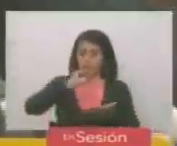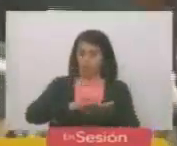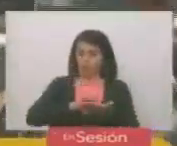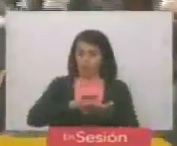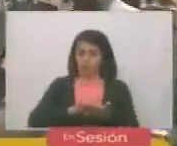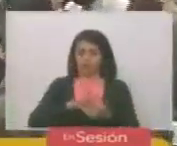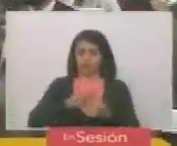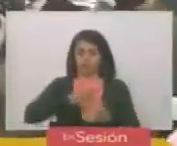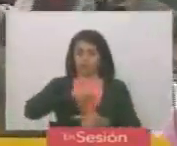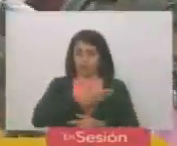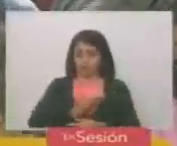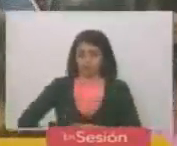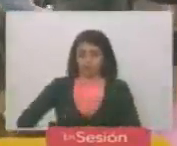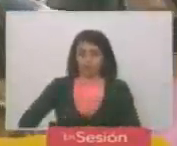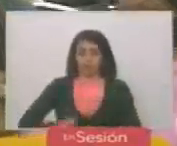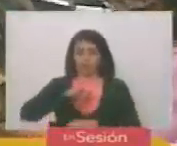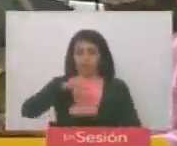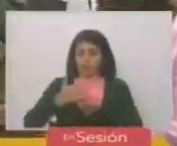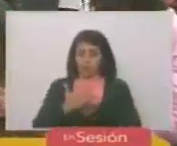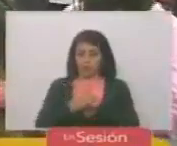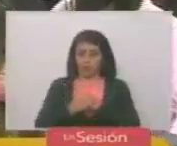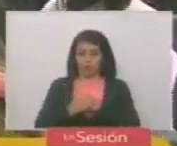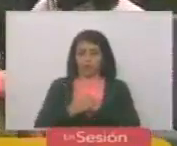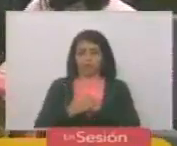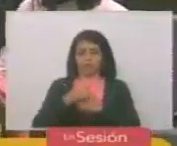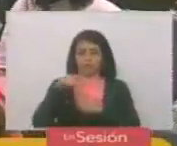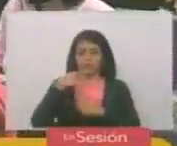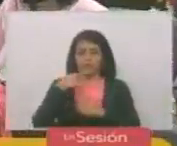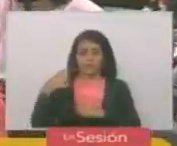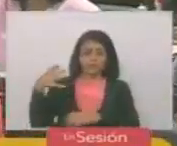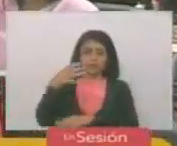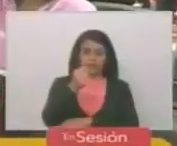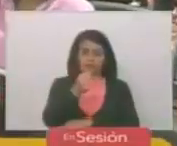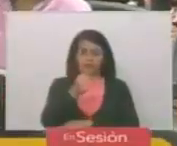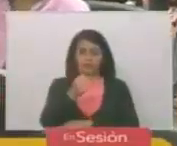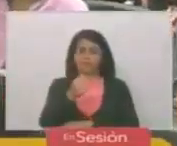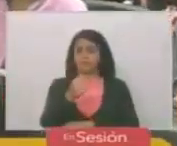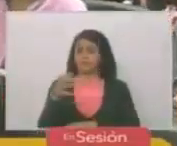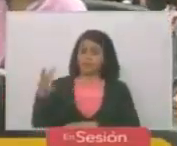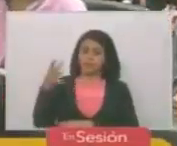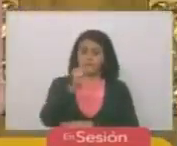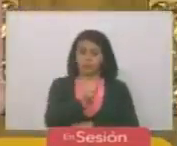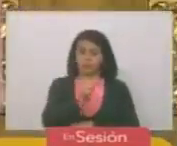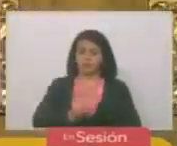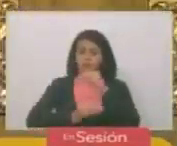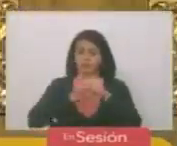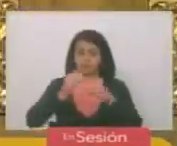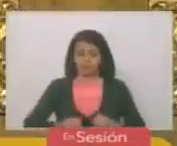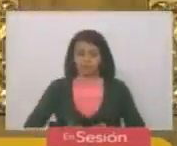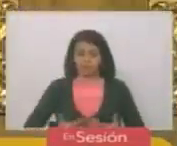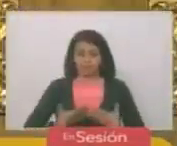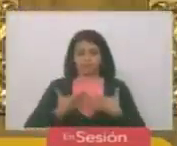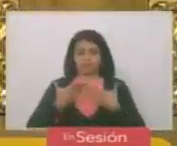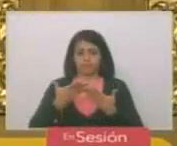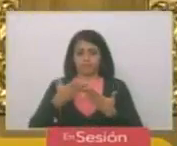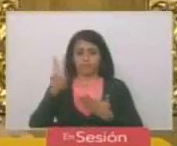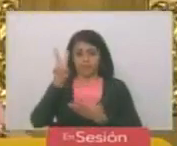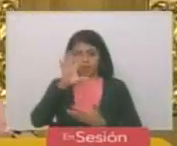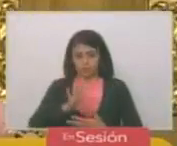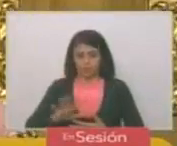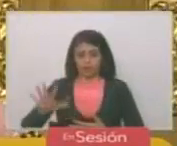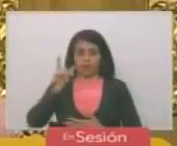a nuestro querido presidente Jorge Rodríguez por ese logro que nos llena a nosotros como